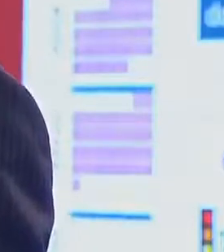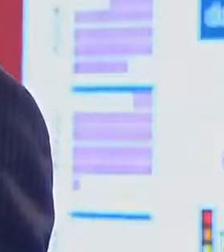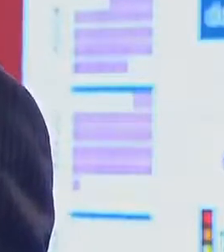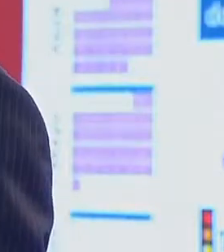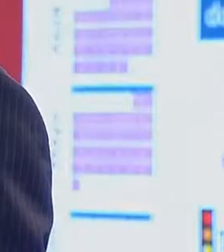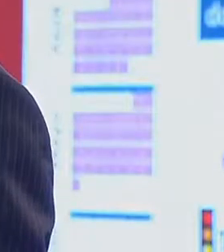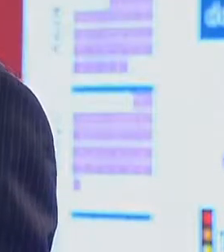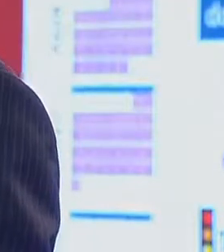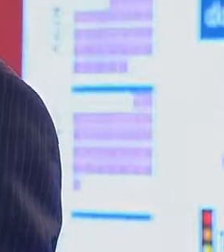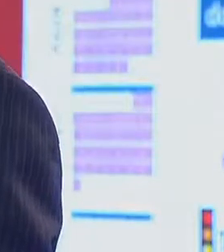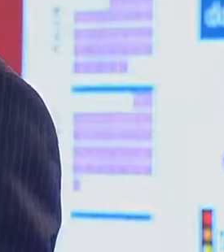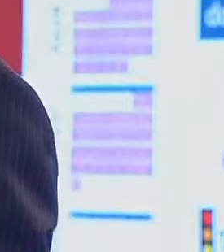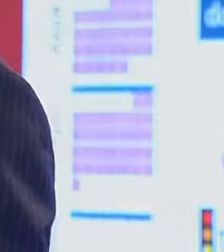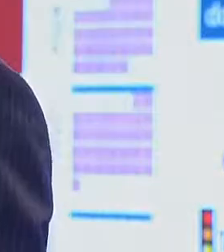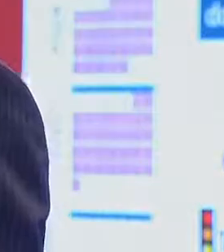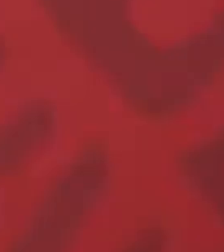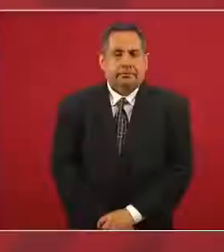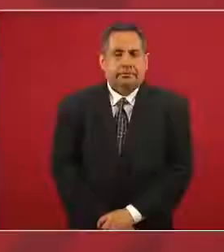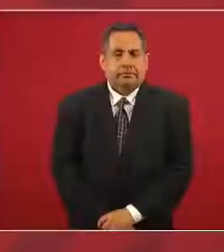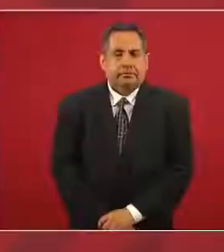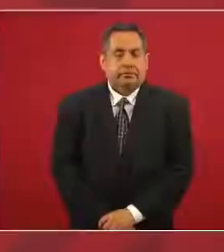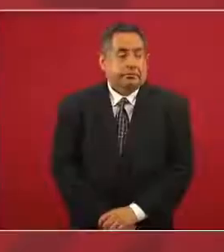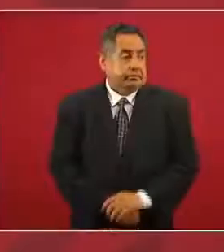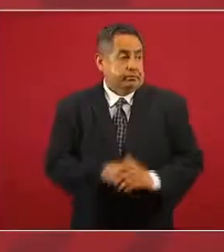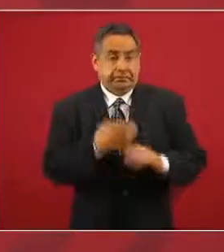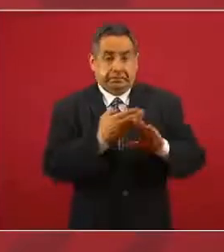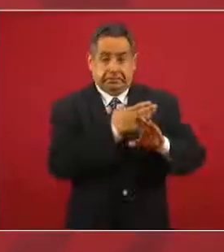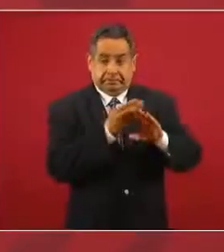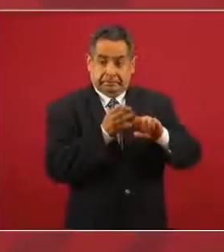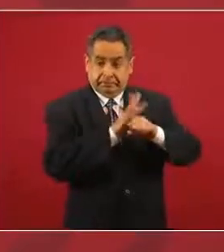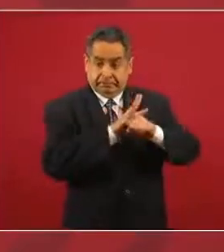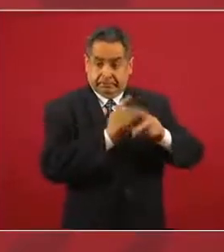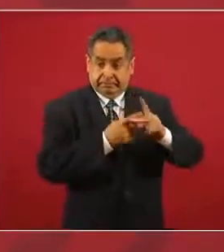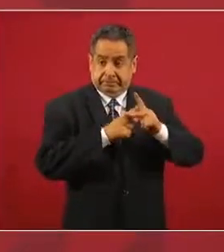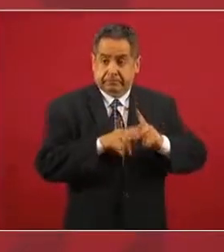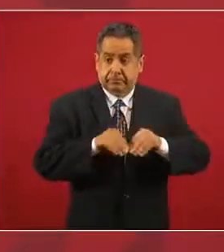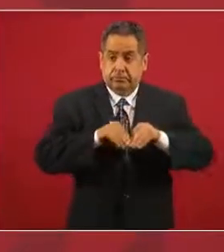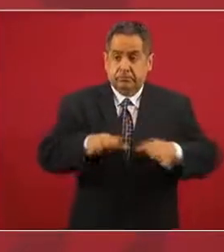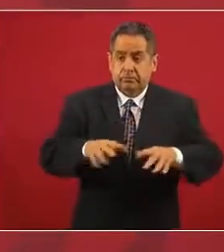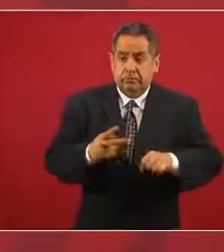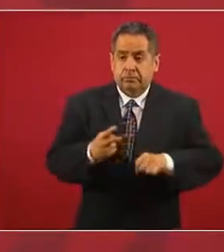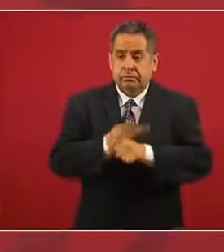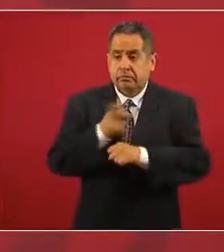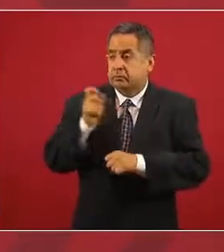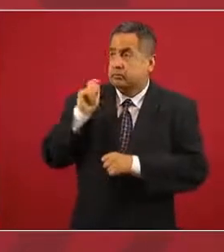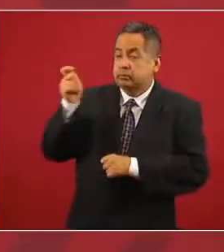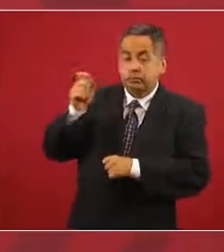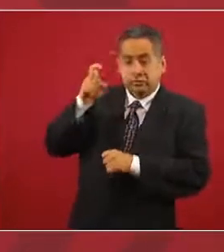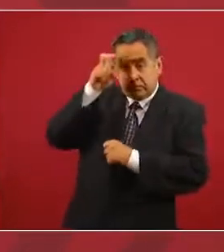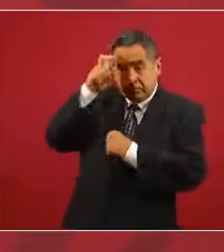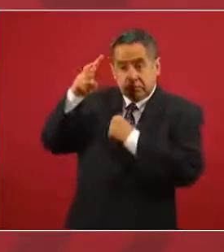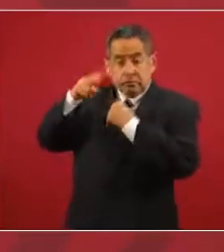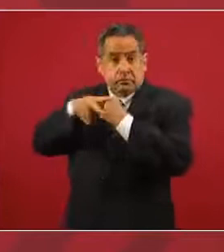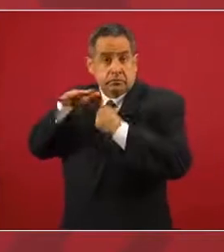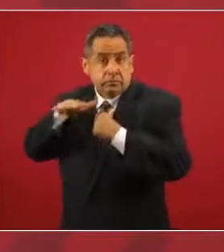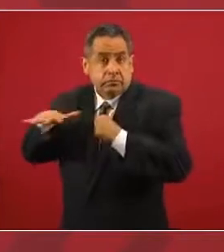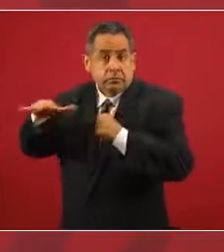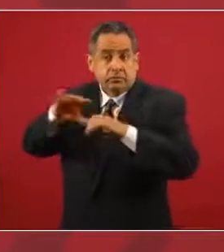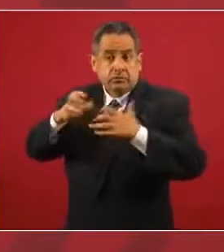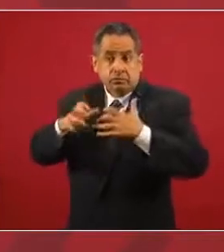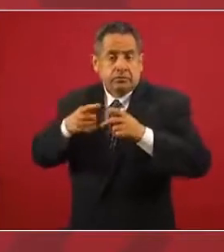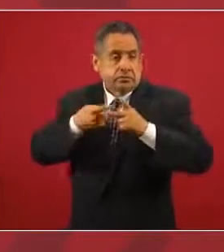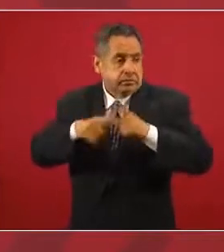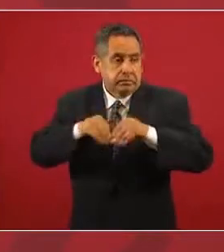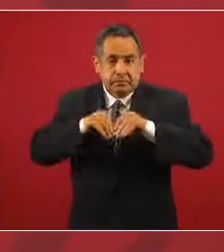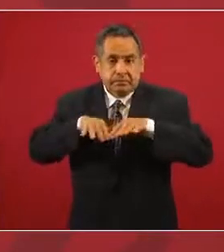al inicio de esta epidemia y que desafortunadamente sufrieron varios de los países de Europa Occidental que iniciaron la